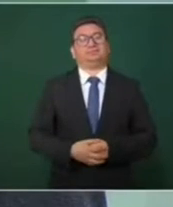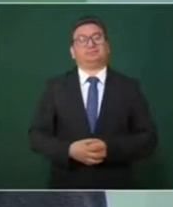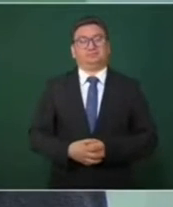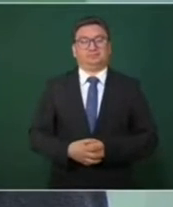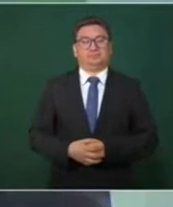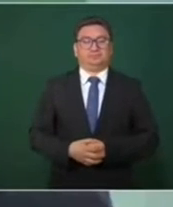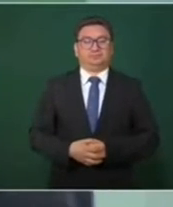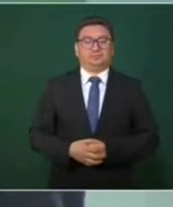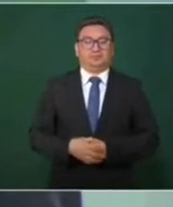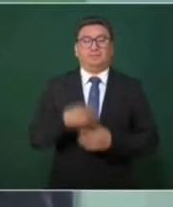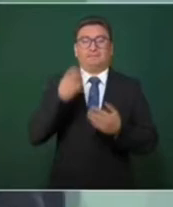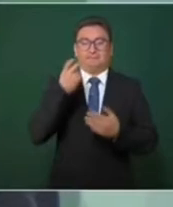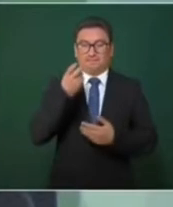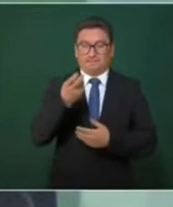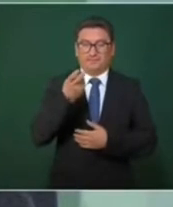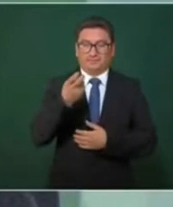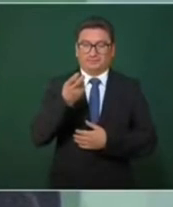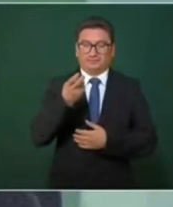Entonces,